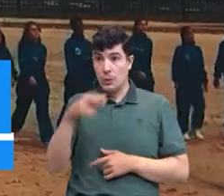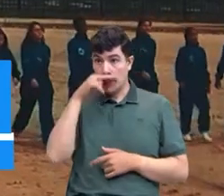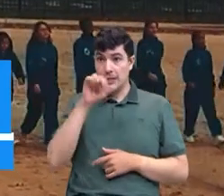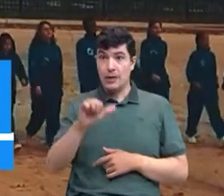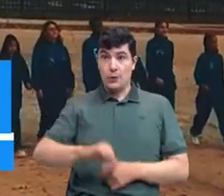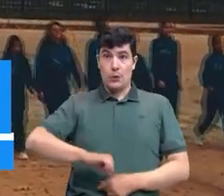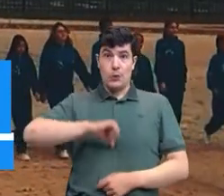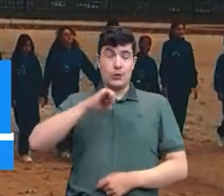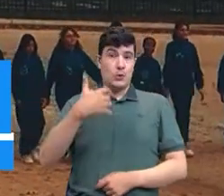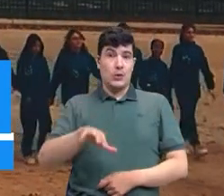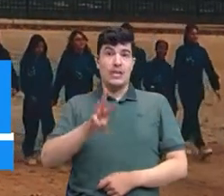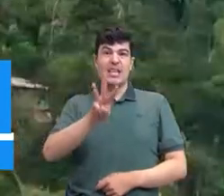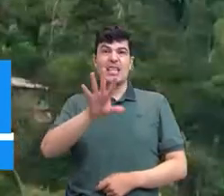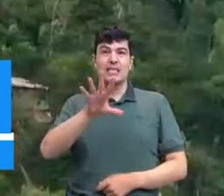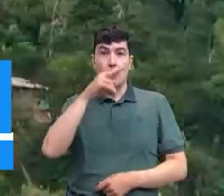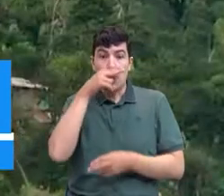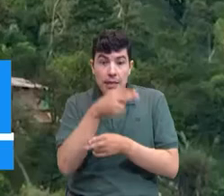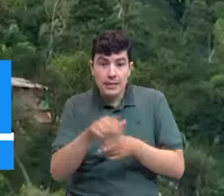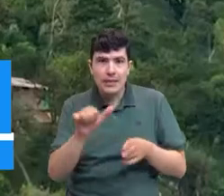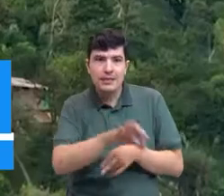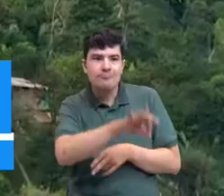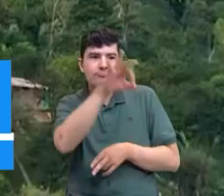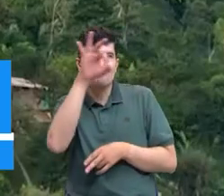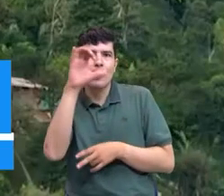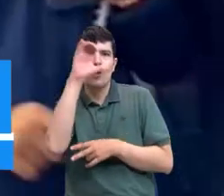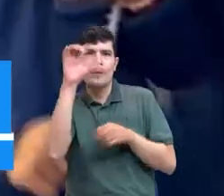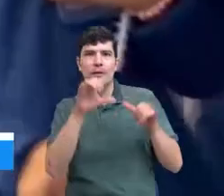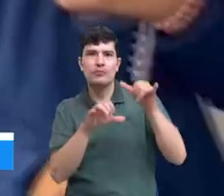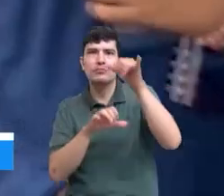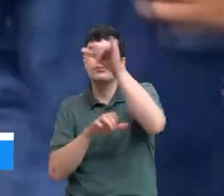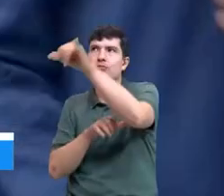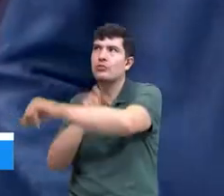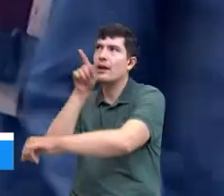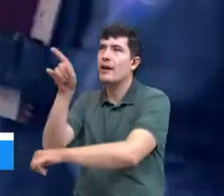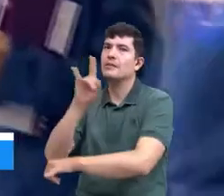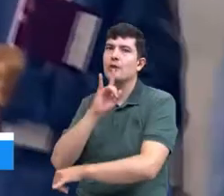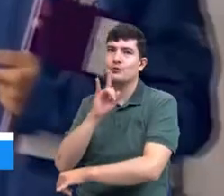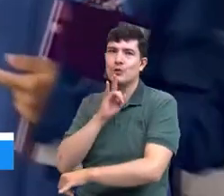seleccionadas para el viaje que la llevará desde su tierra natal hasta los Estados Unidos.